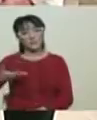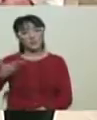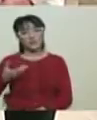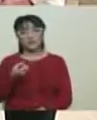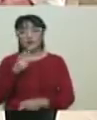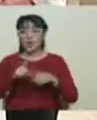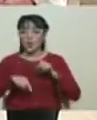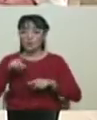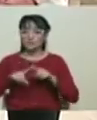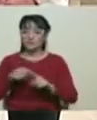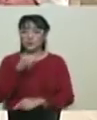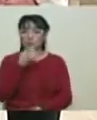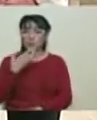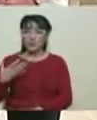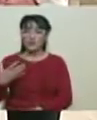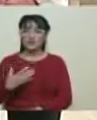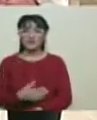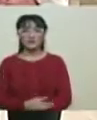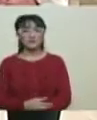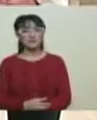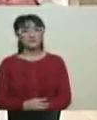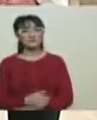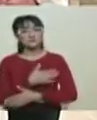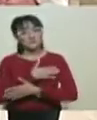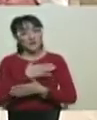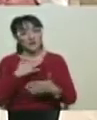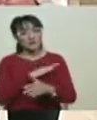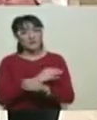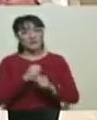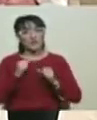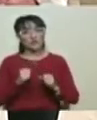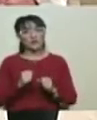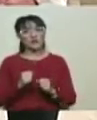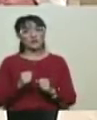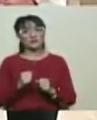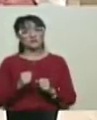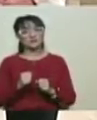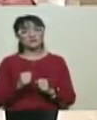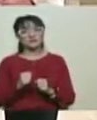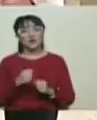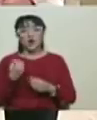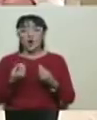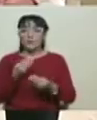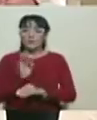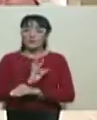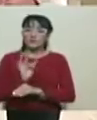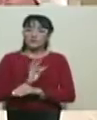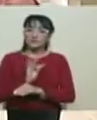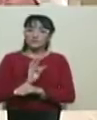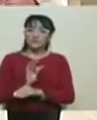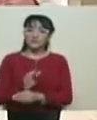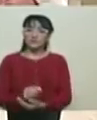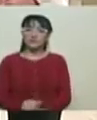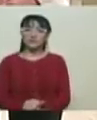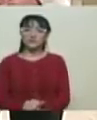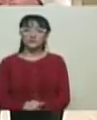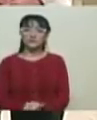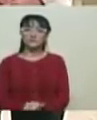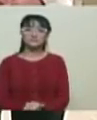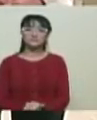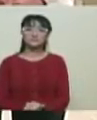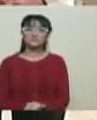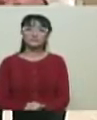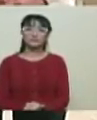bueno, lo grande, la fortaleza del sistema, cómo va funcionando. Yo concentraría